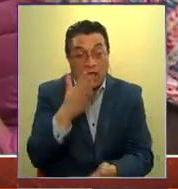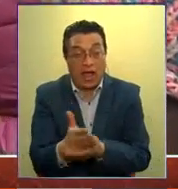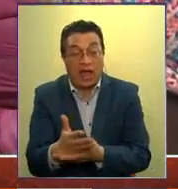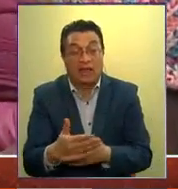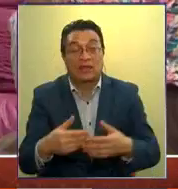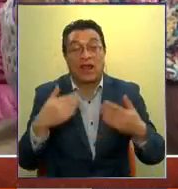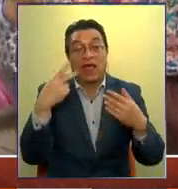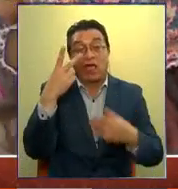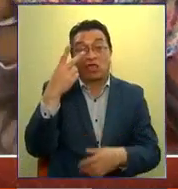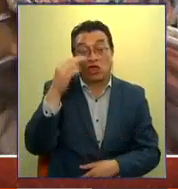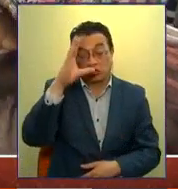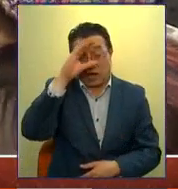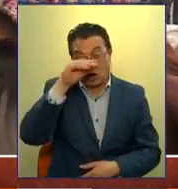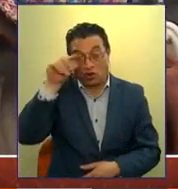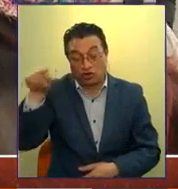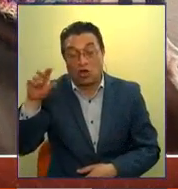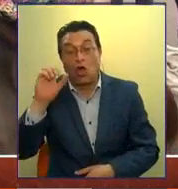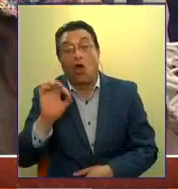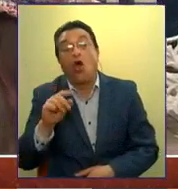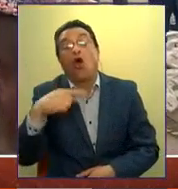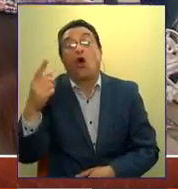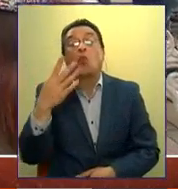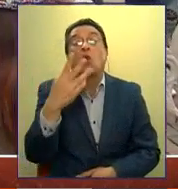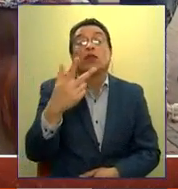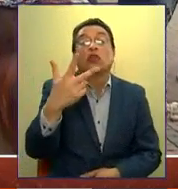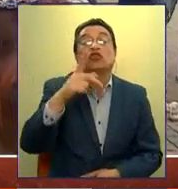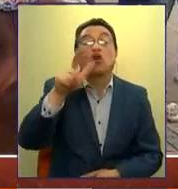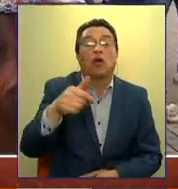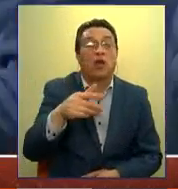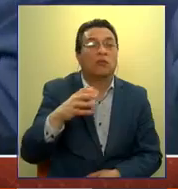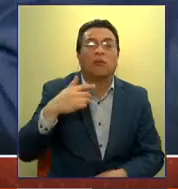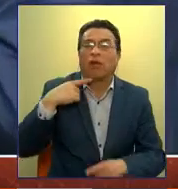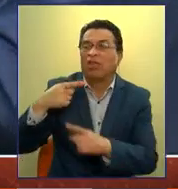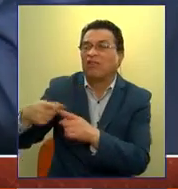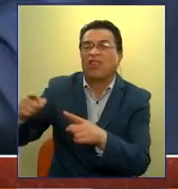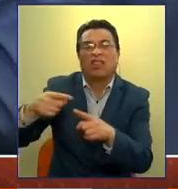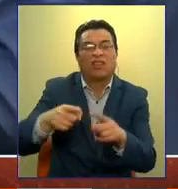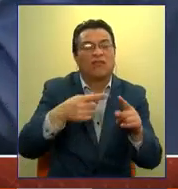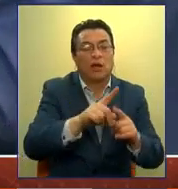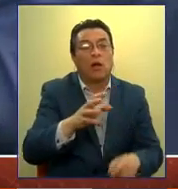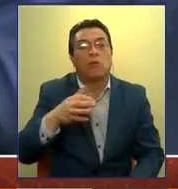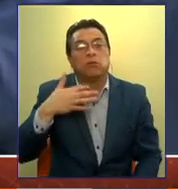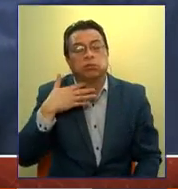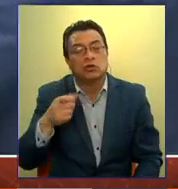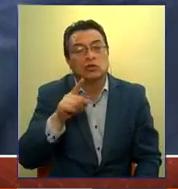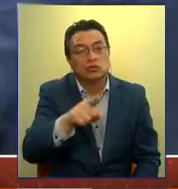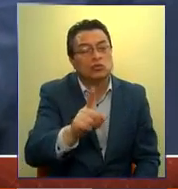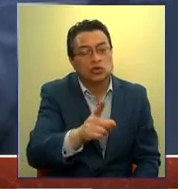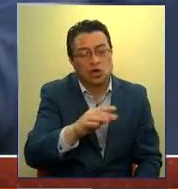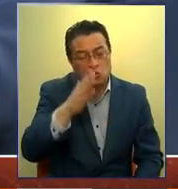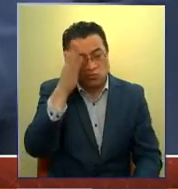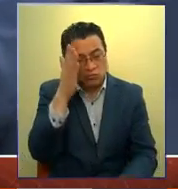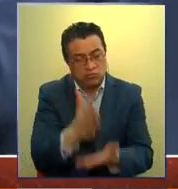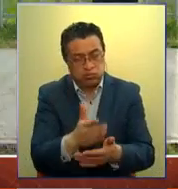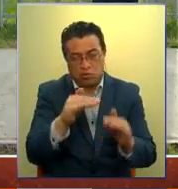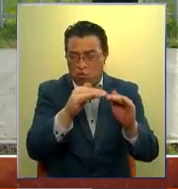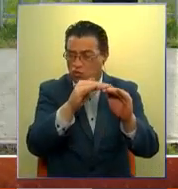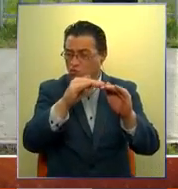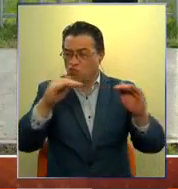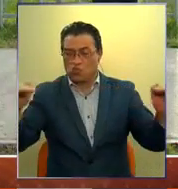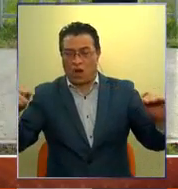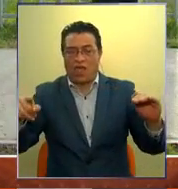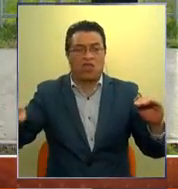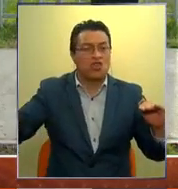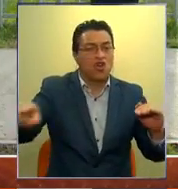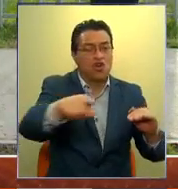0 horas de ese día. Otras tienen 48 horas. ¿Por qué la autoridad, ustedes me refiero, no unifican esta posibilidad para hacerla